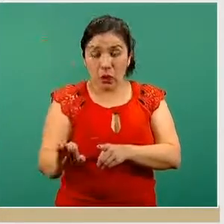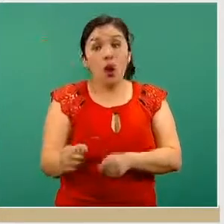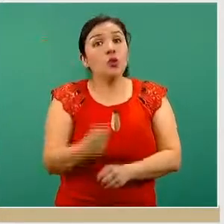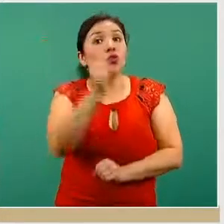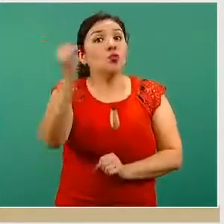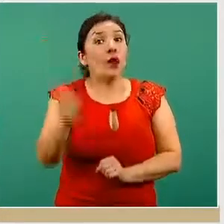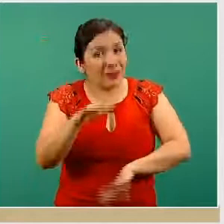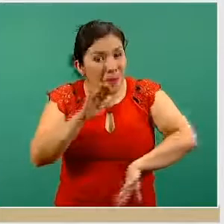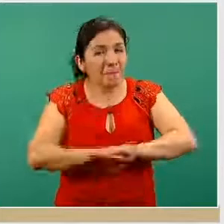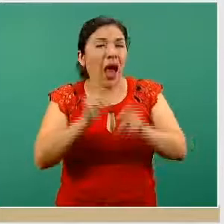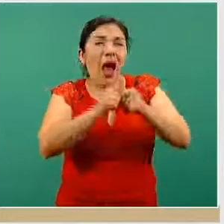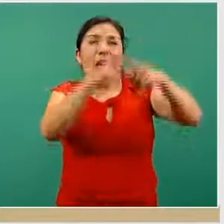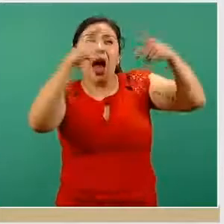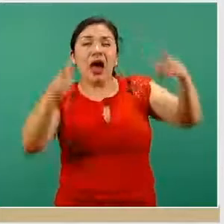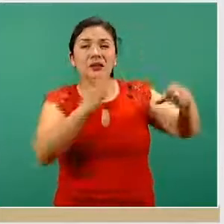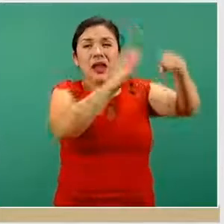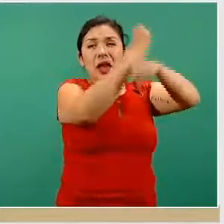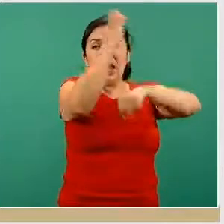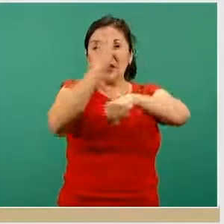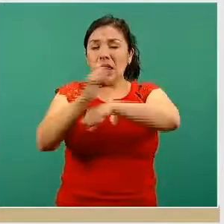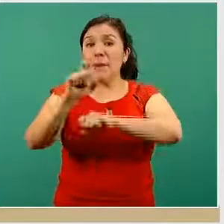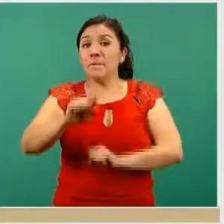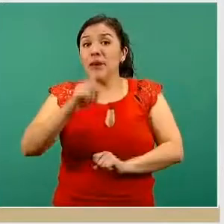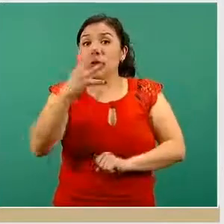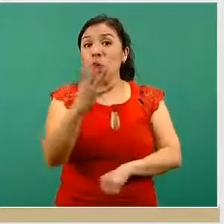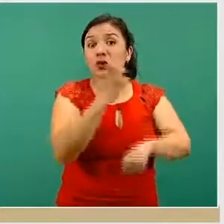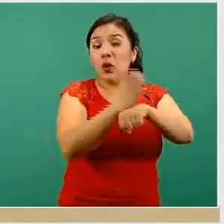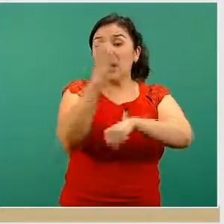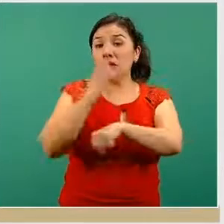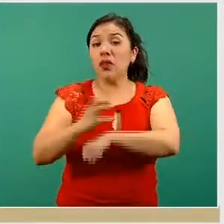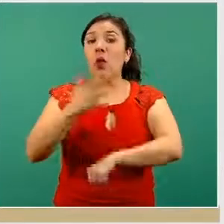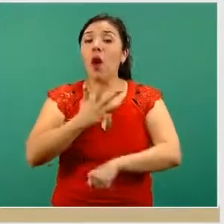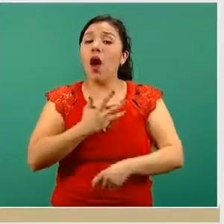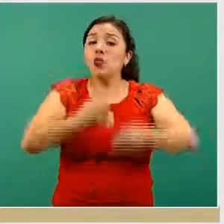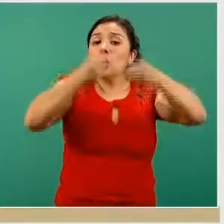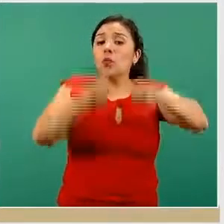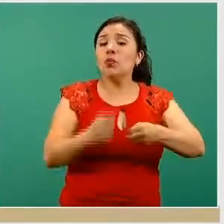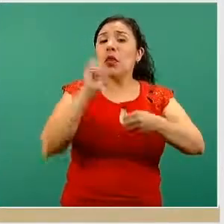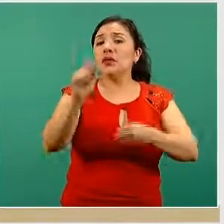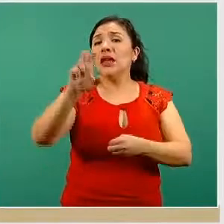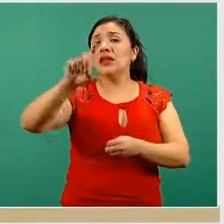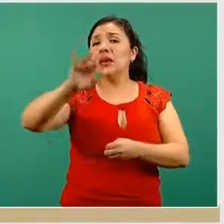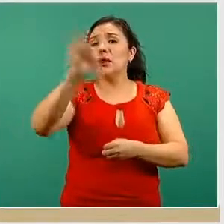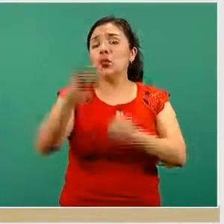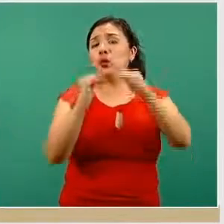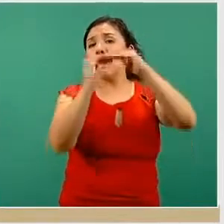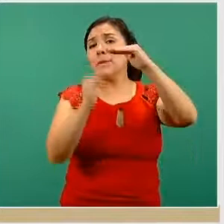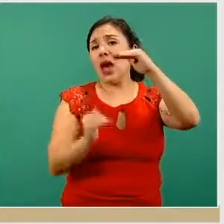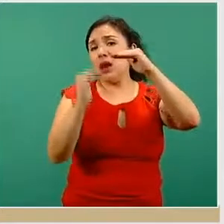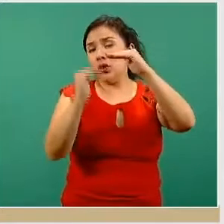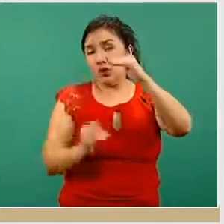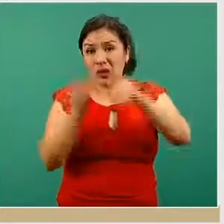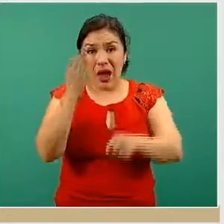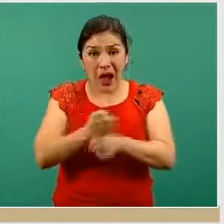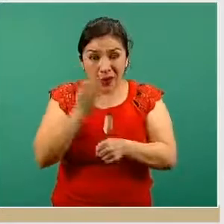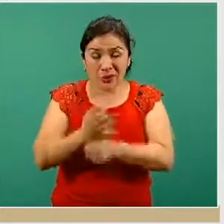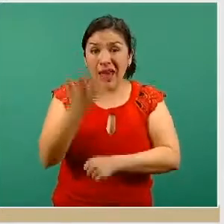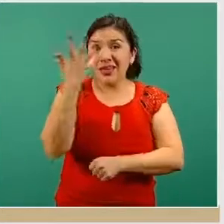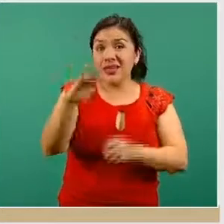Afortunadamente, el grueso de las entidades federativas, es decir, 24, tienen una ocupación de menos del 30%. Actualmente,